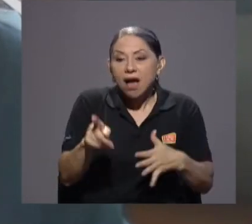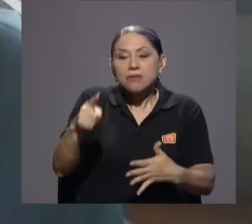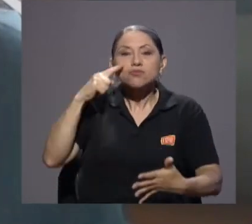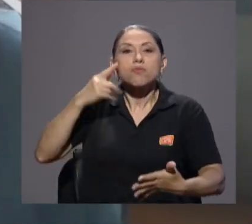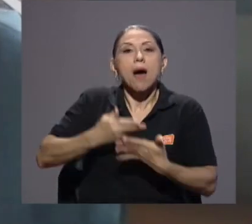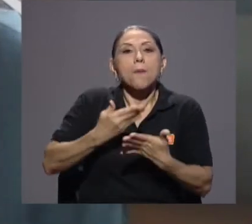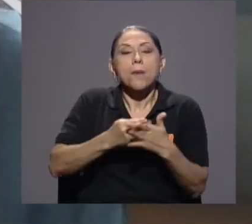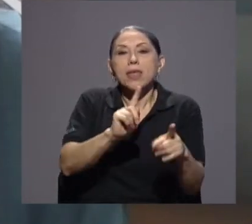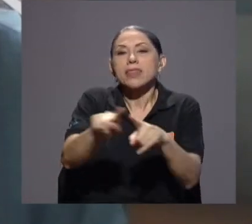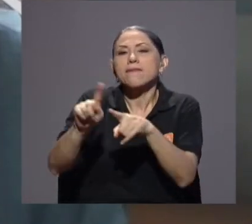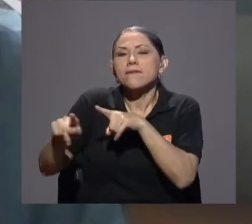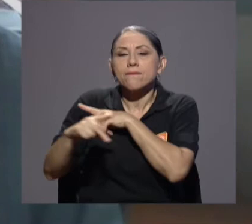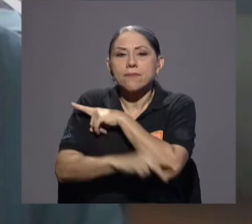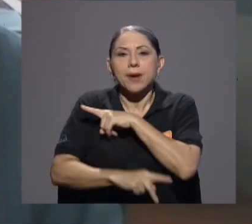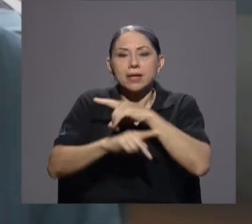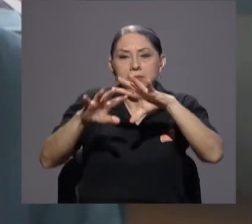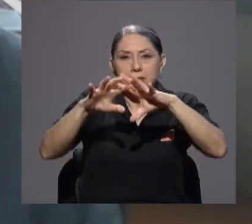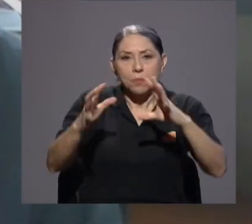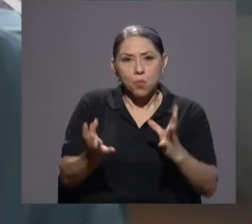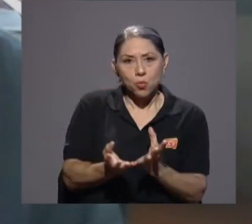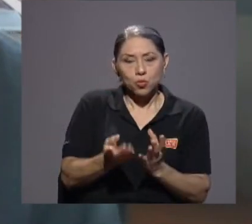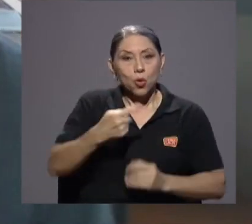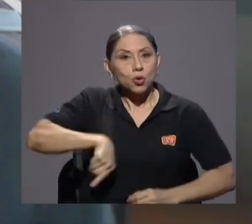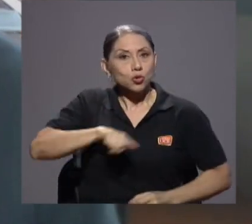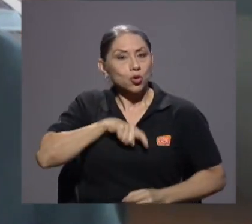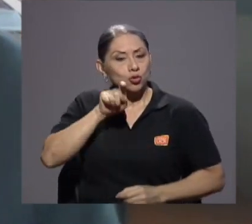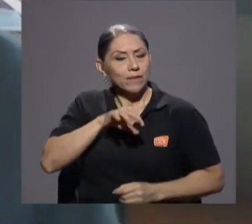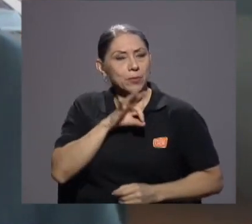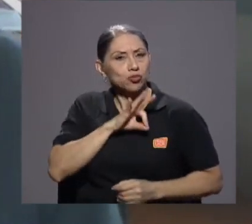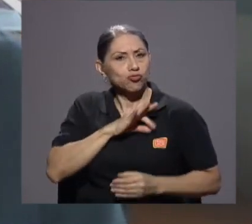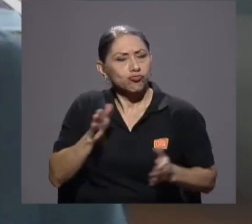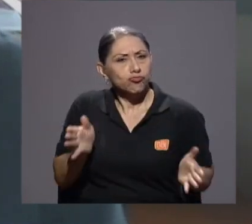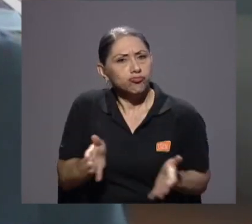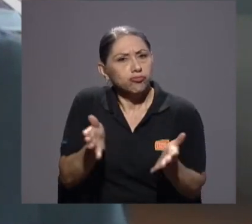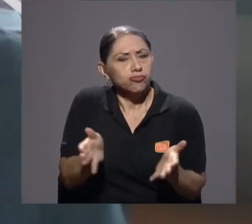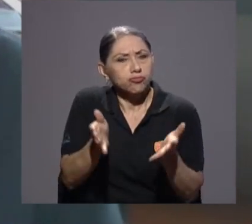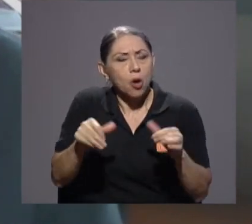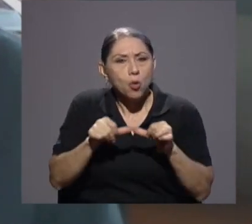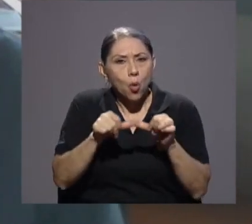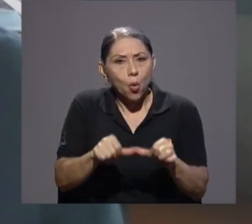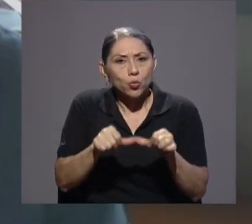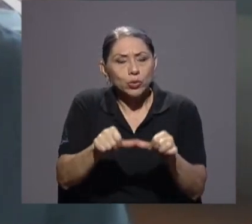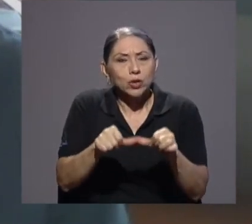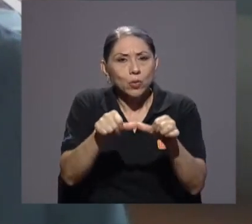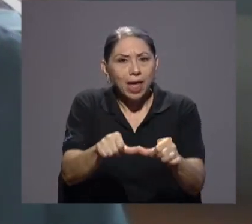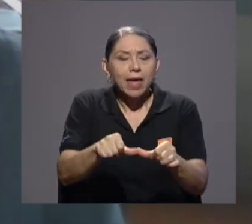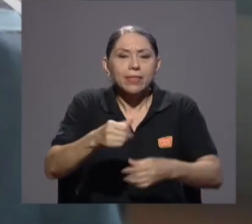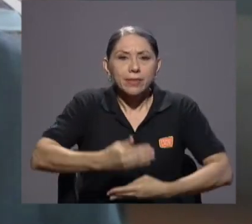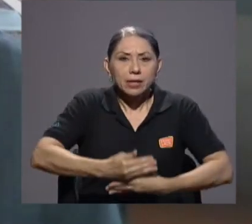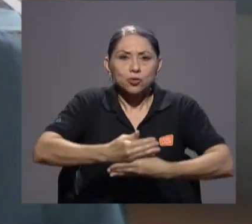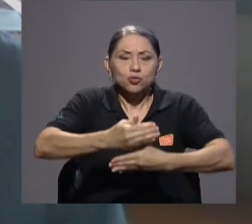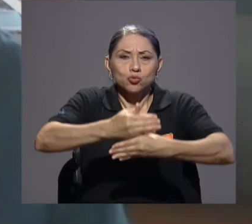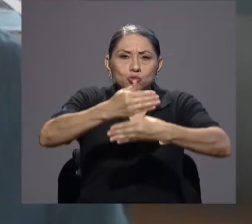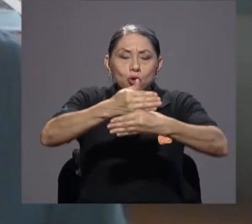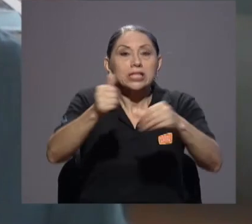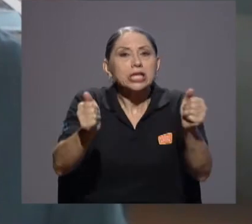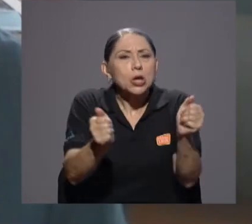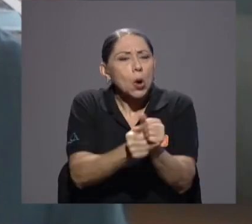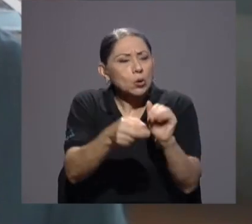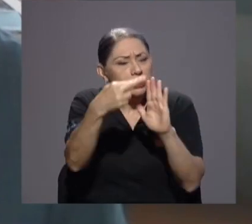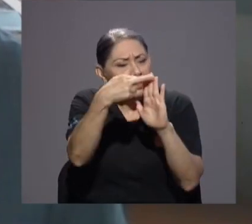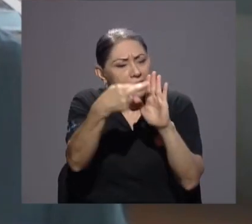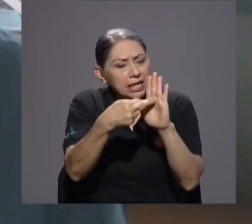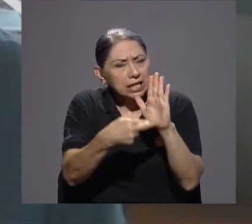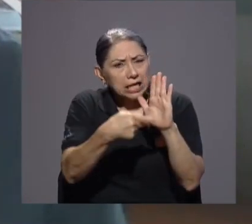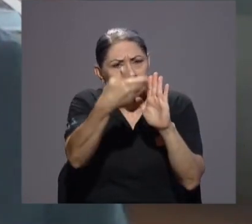en diferentes partes del mundo. Tenemos que incentivar lo que es la continuidad de las construcciones con los protocolos más